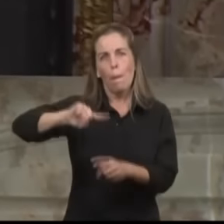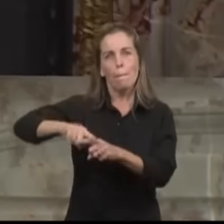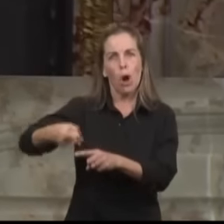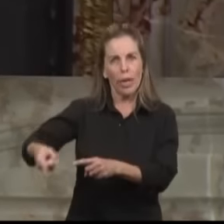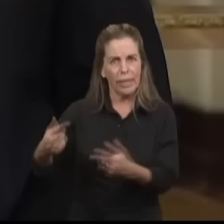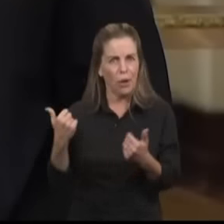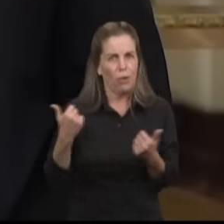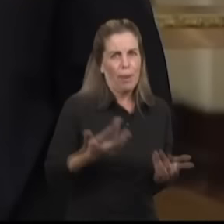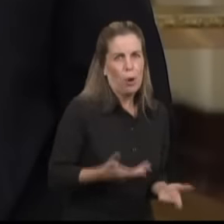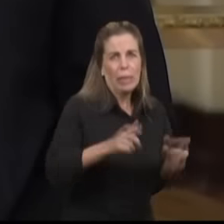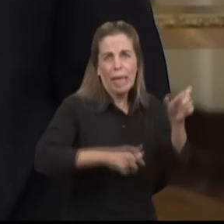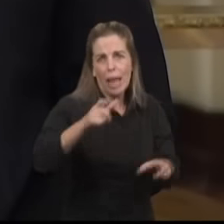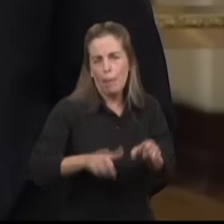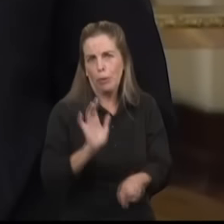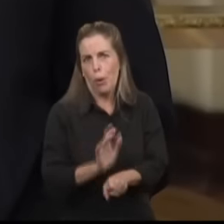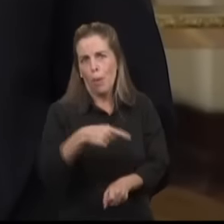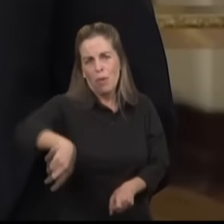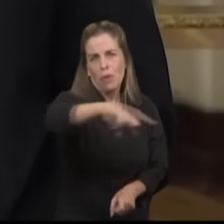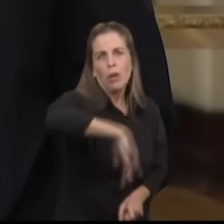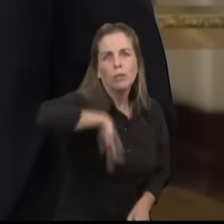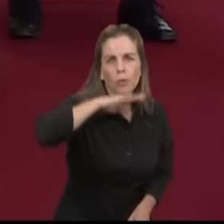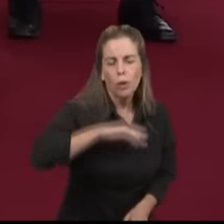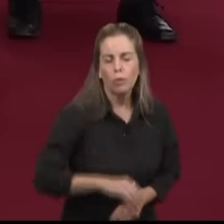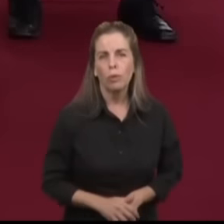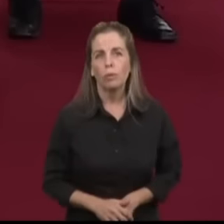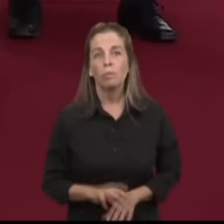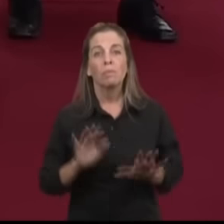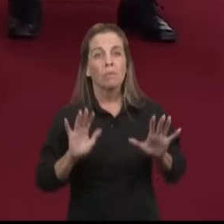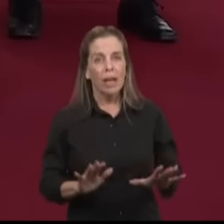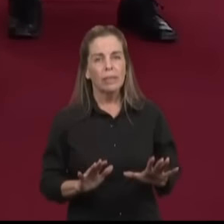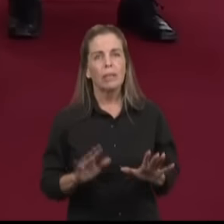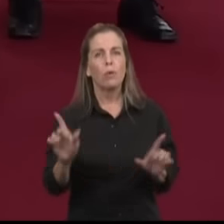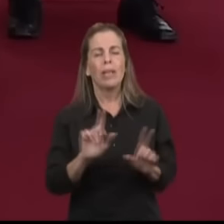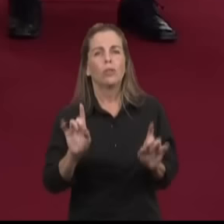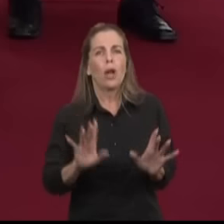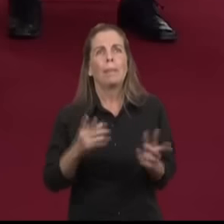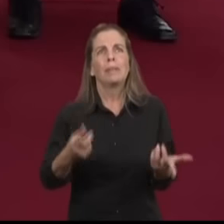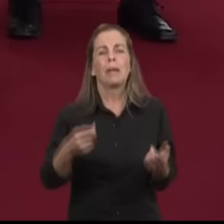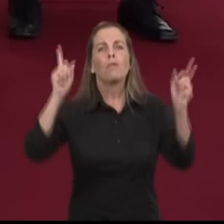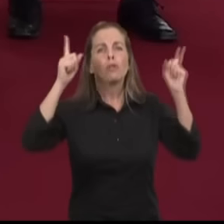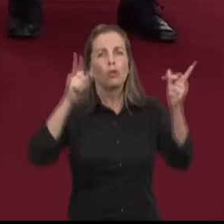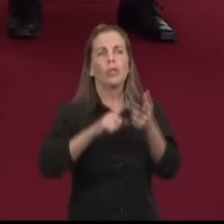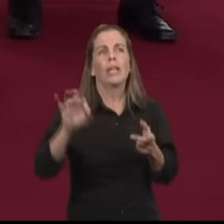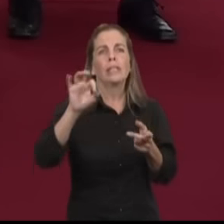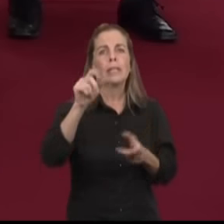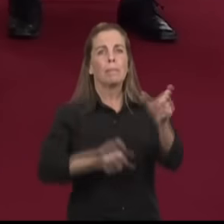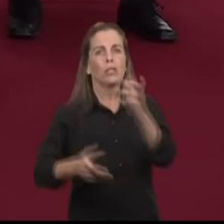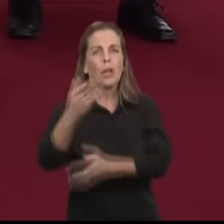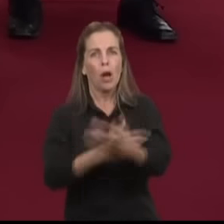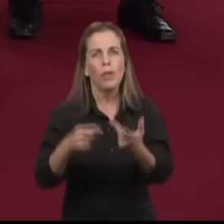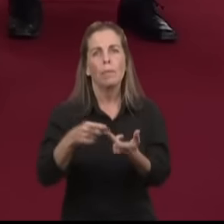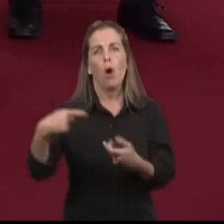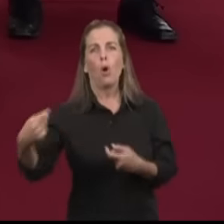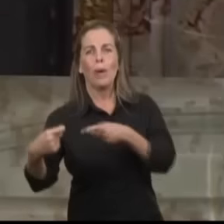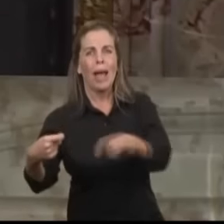como idiotas. Pero lamentablemente esto no se trata de que los jubilados, los docentes o los discapacitados tengan